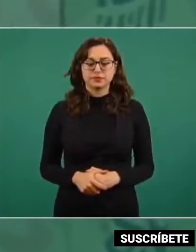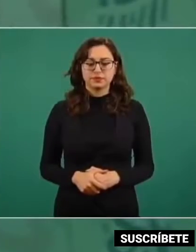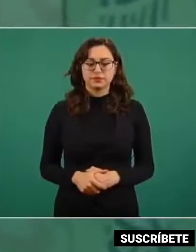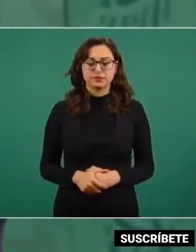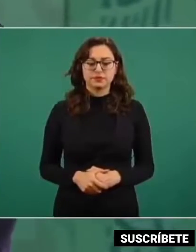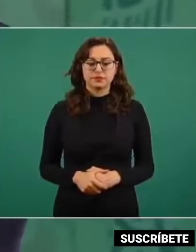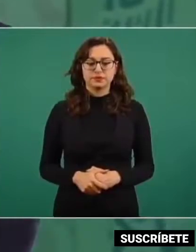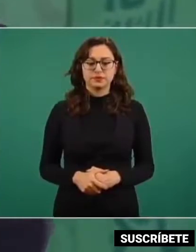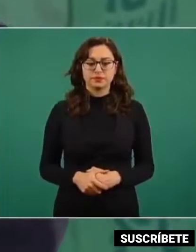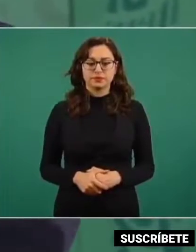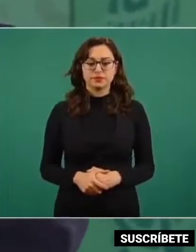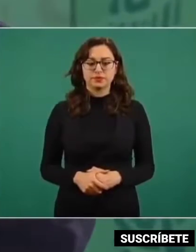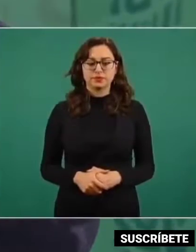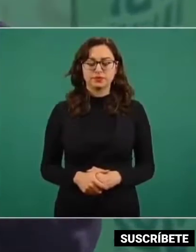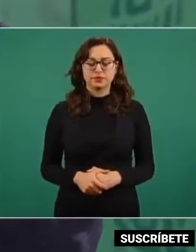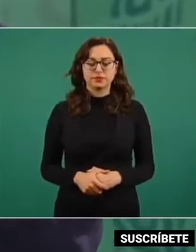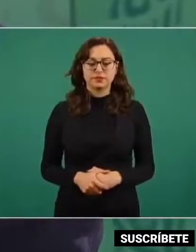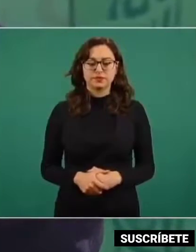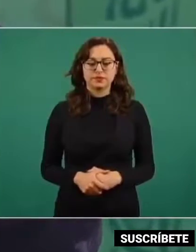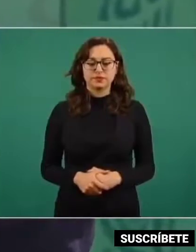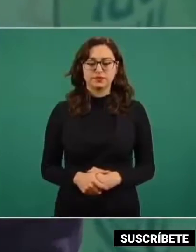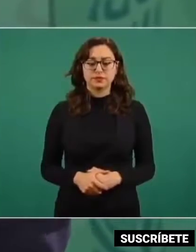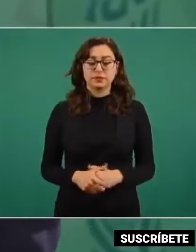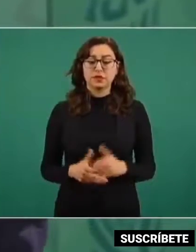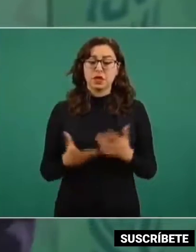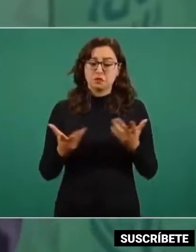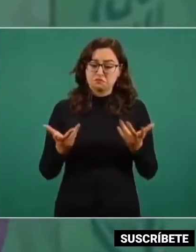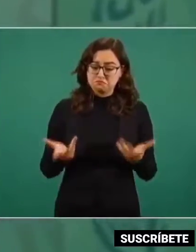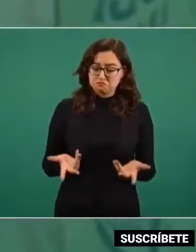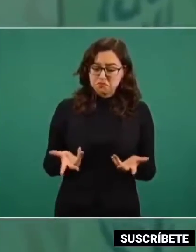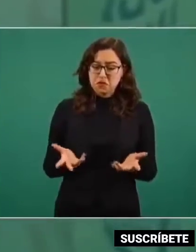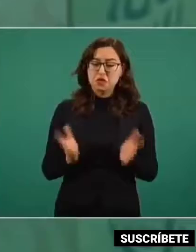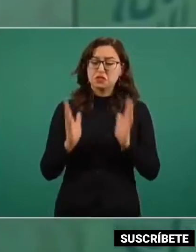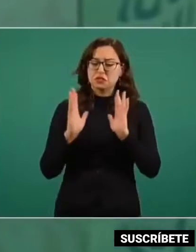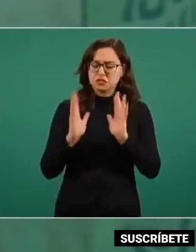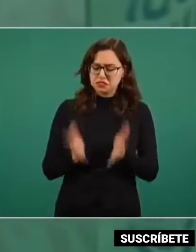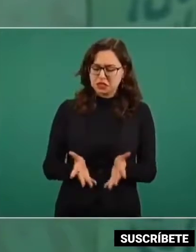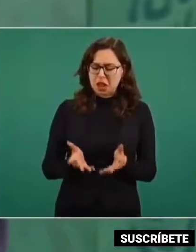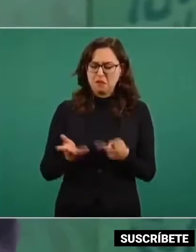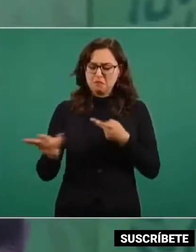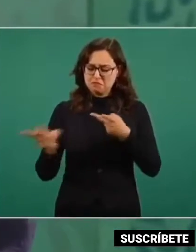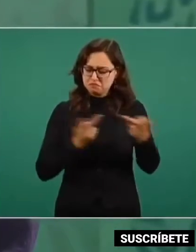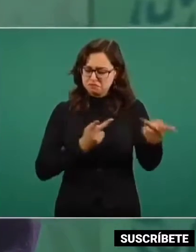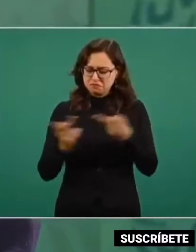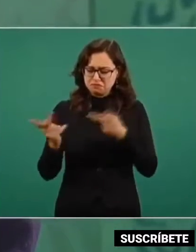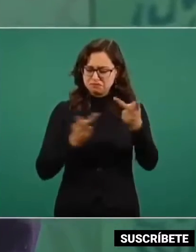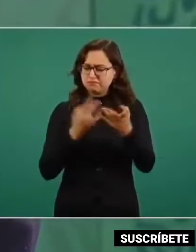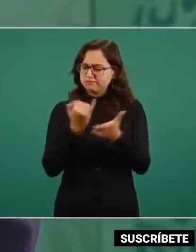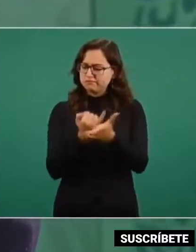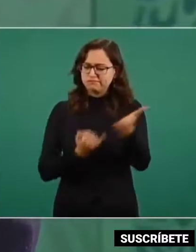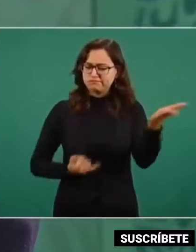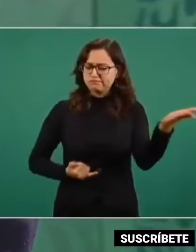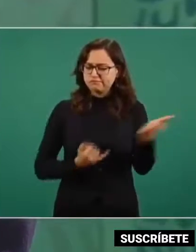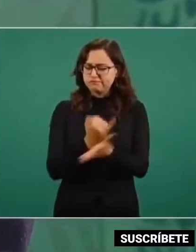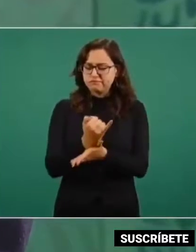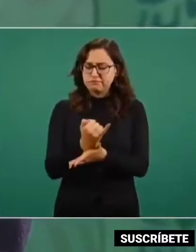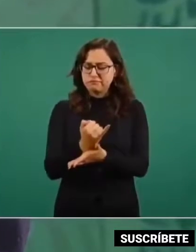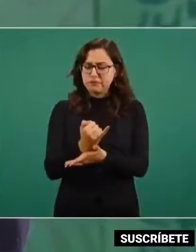se vacune a trabajadores del sector salud